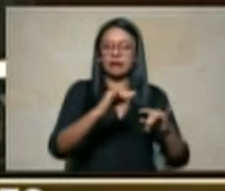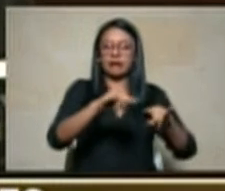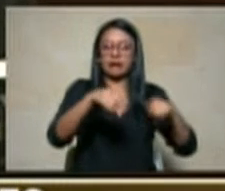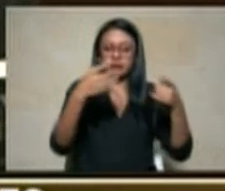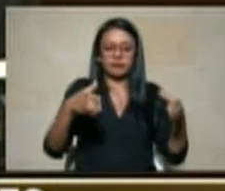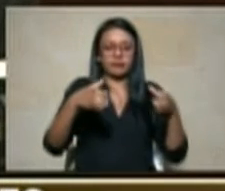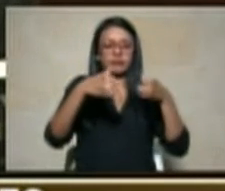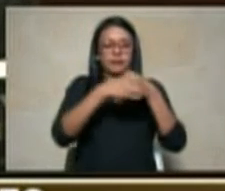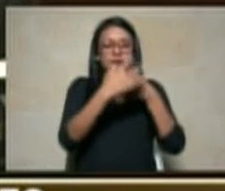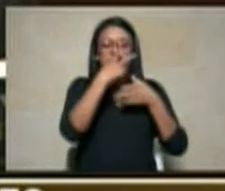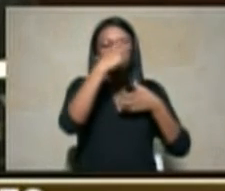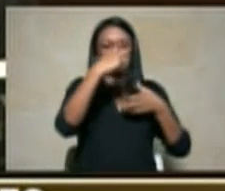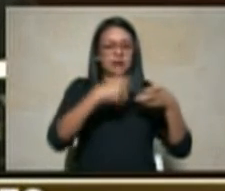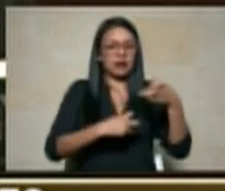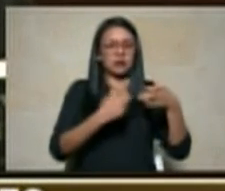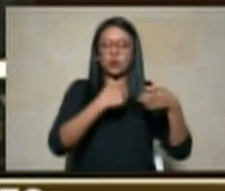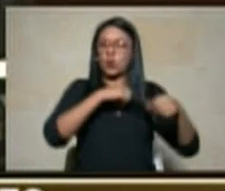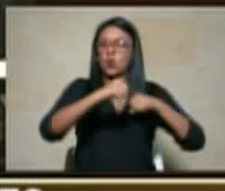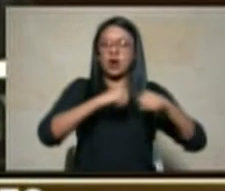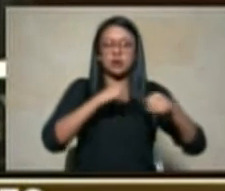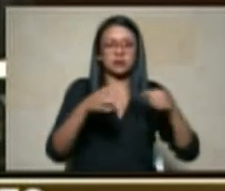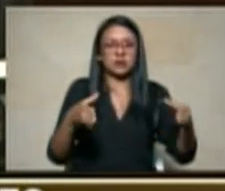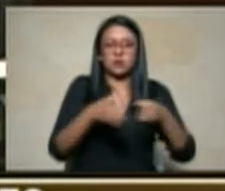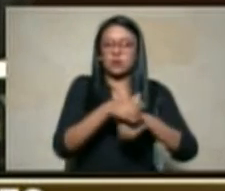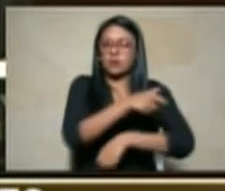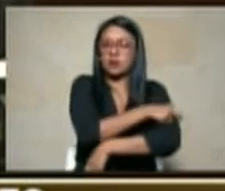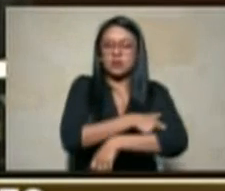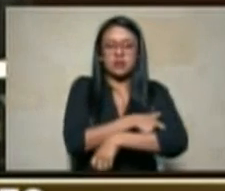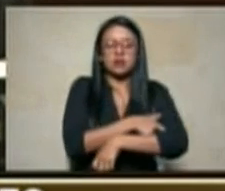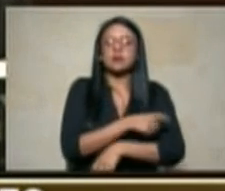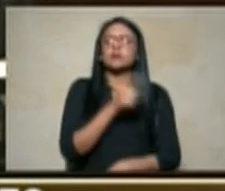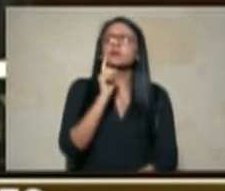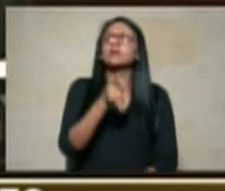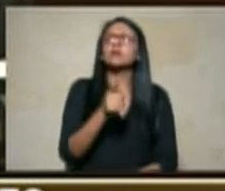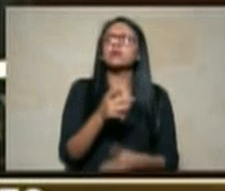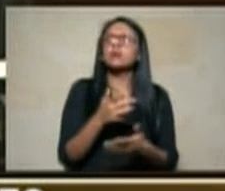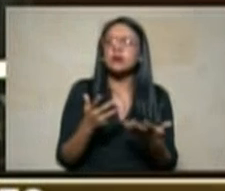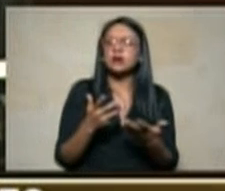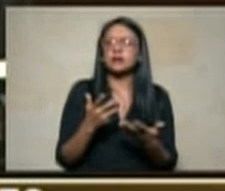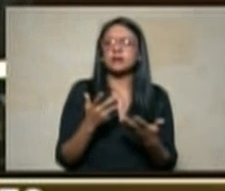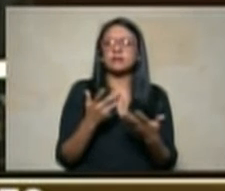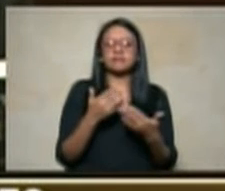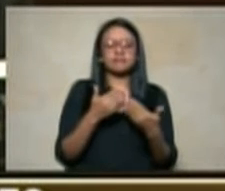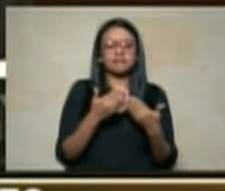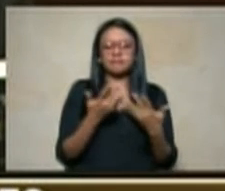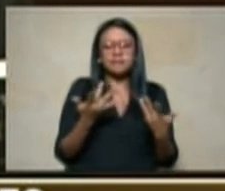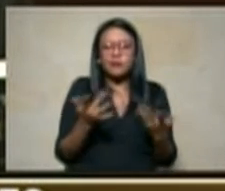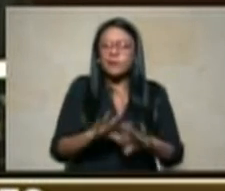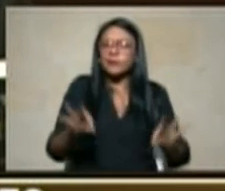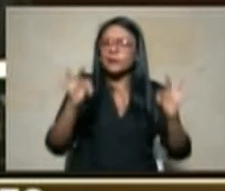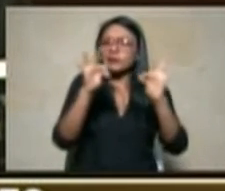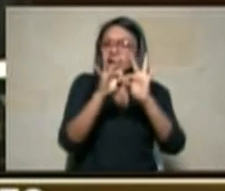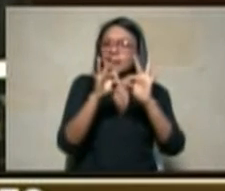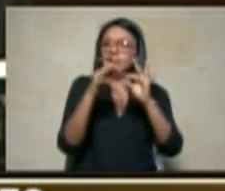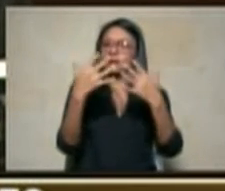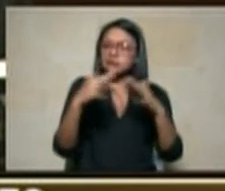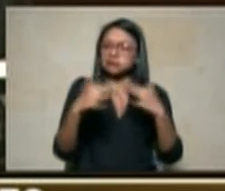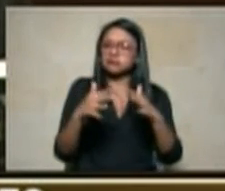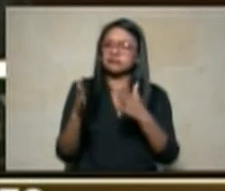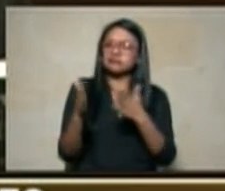que no se le da ninguna importancia, tanto por parte de las mesas directivas como por las presidencias de las